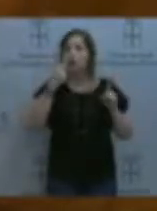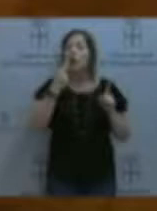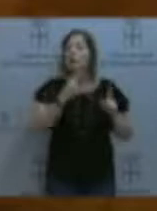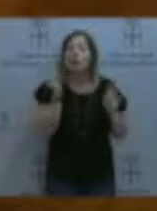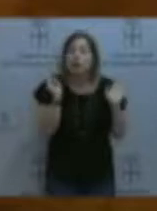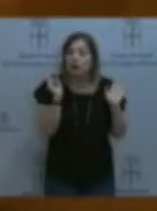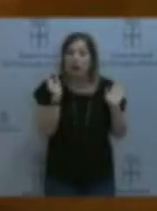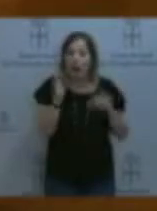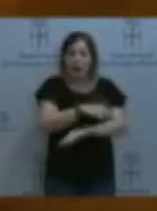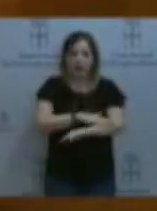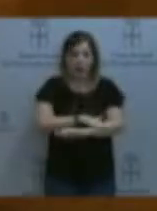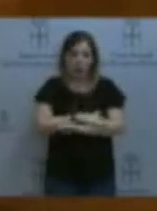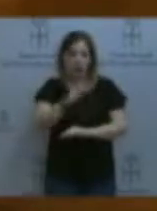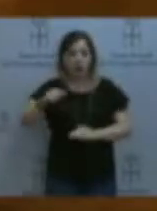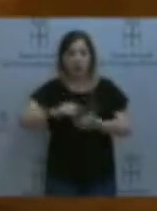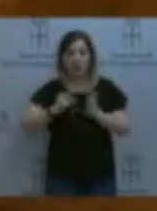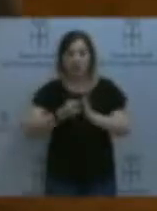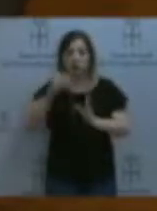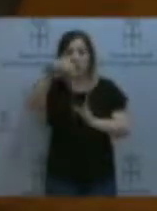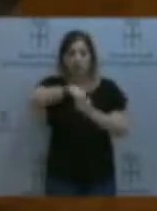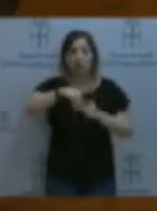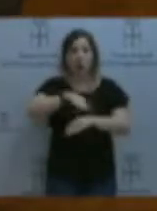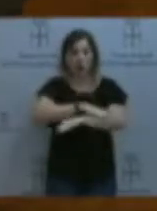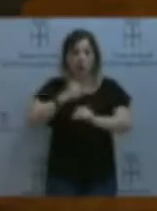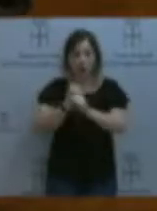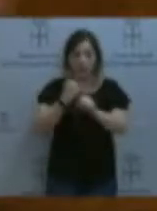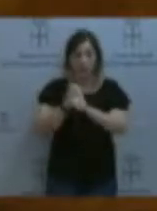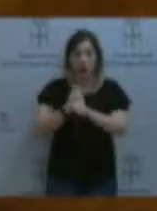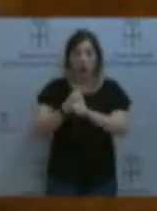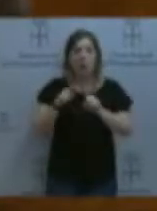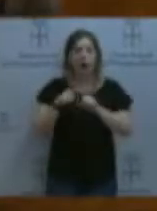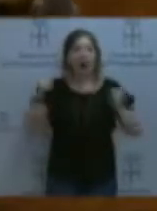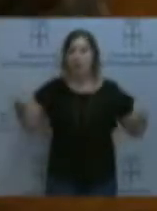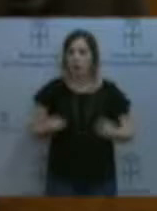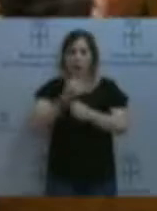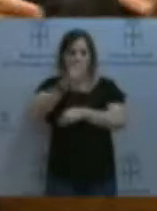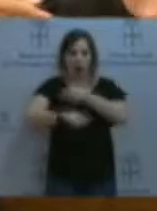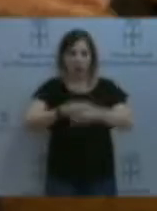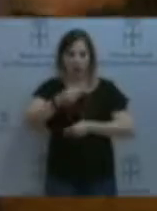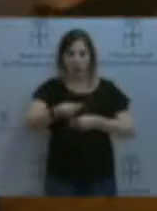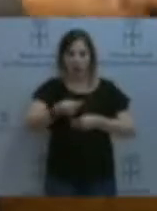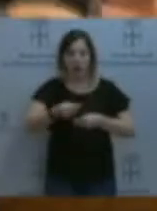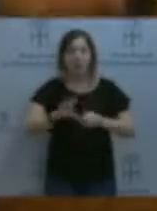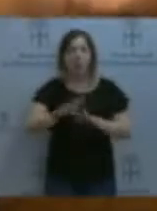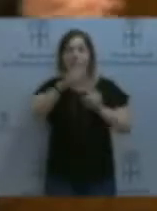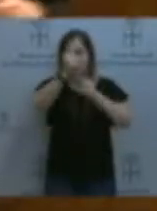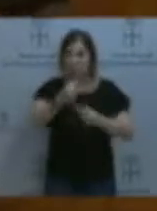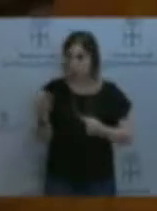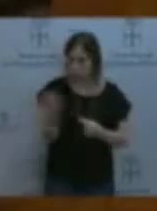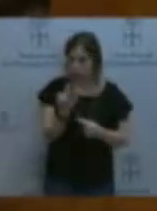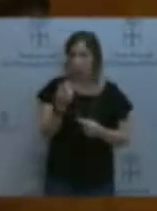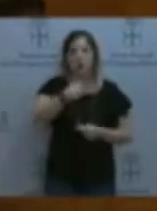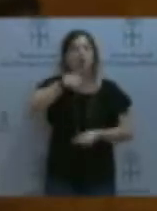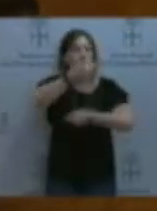administración, a llevar a cabo una actuación que tiene que tener su consignación presupuestaria y que hemos hecho, así la tenemos en